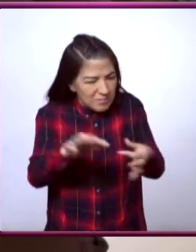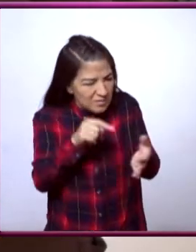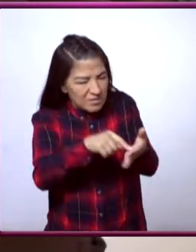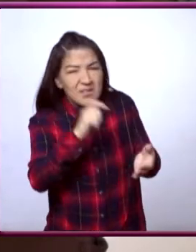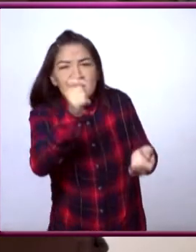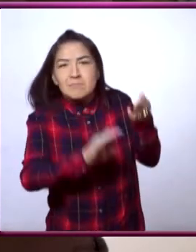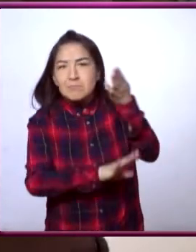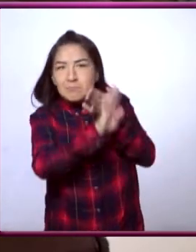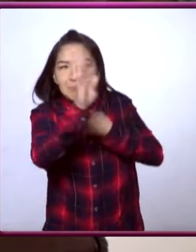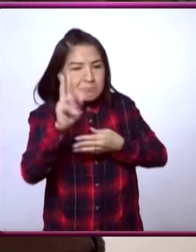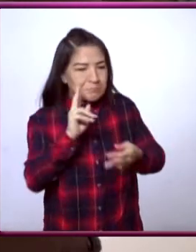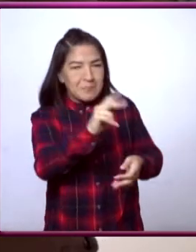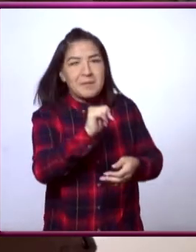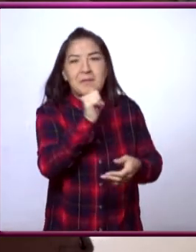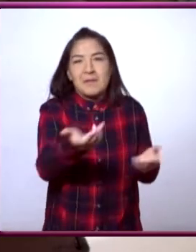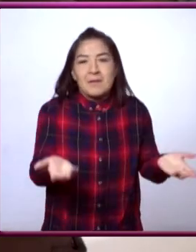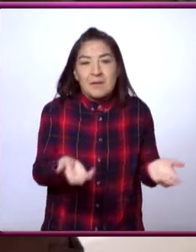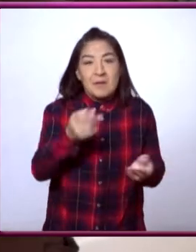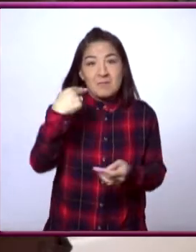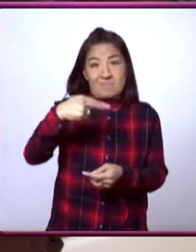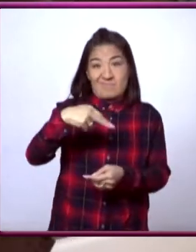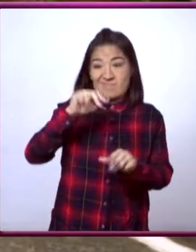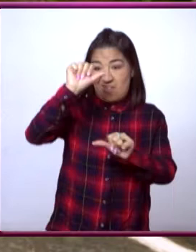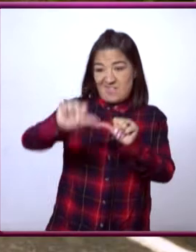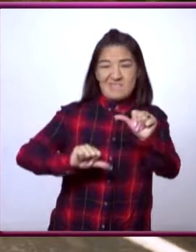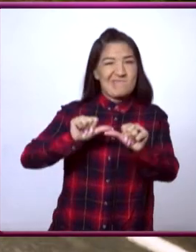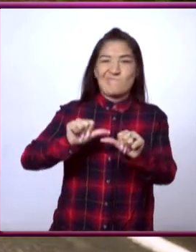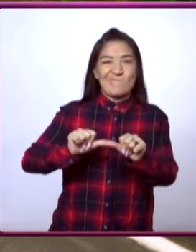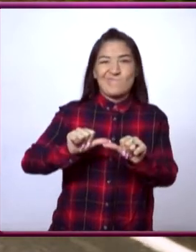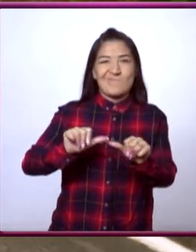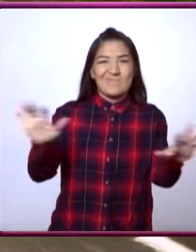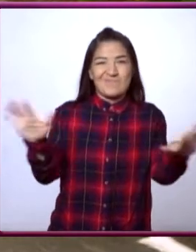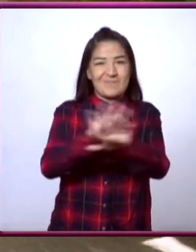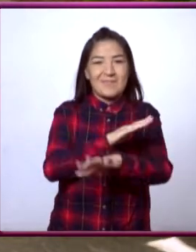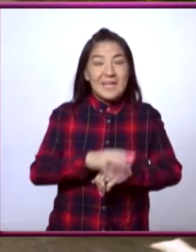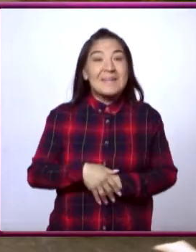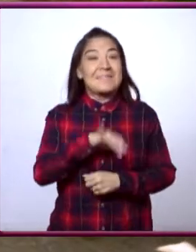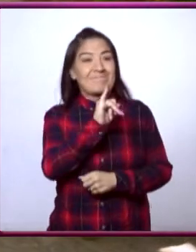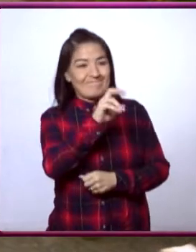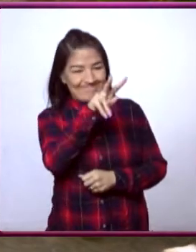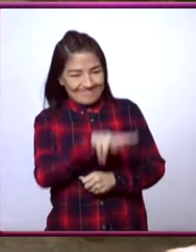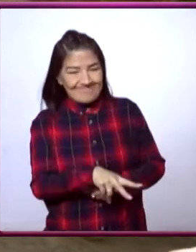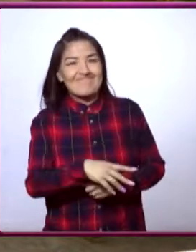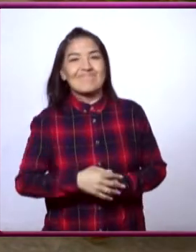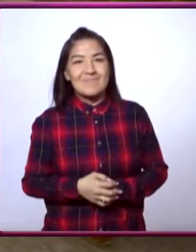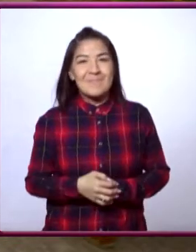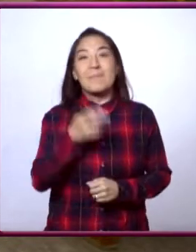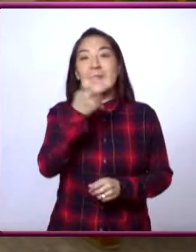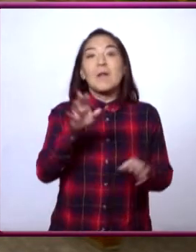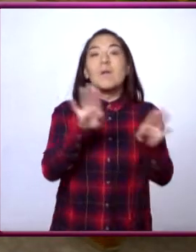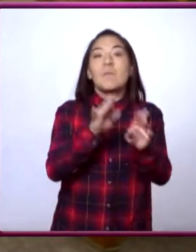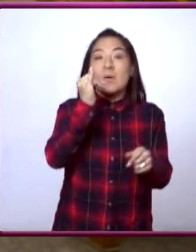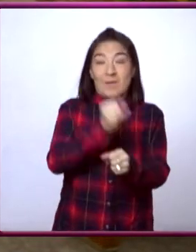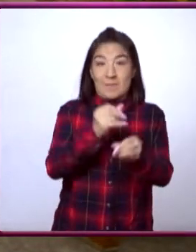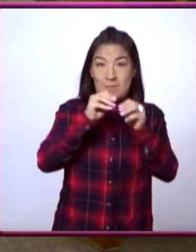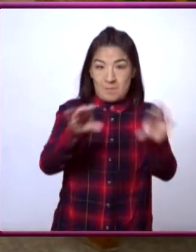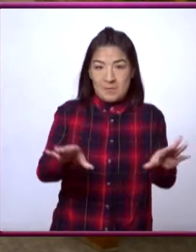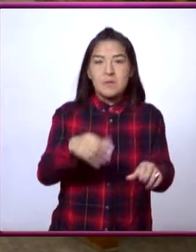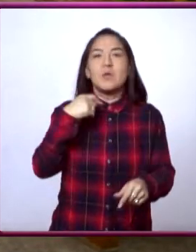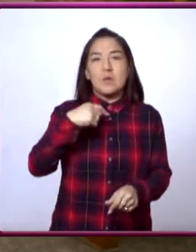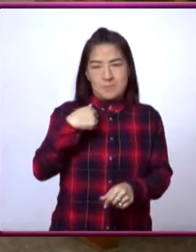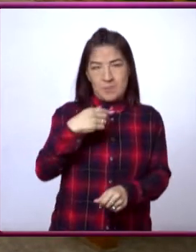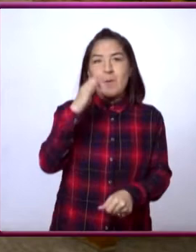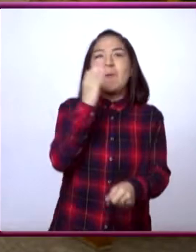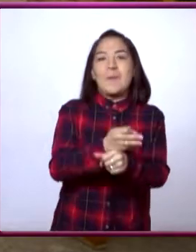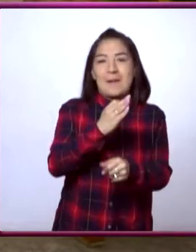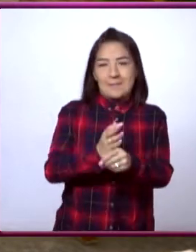divisible? O sea que ya no le queda muy bien el nombre de átomo. Ah, pues sí, eso es verdad, amiga. Pero para tener información de primera mano, te propongo